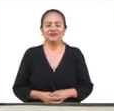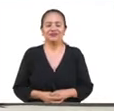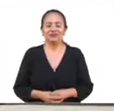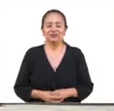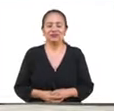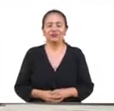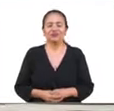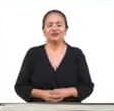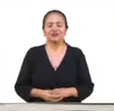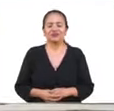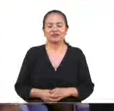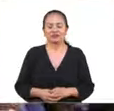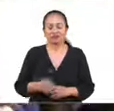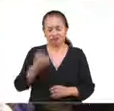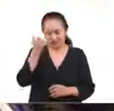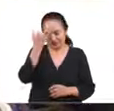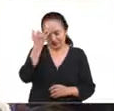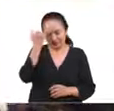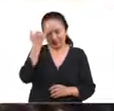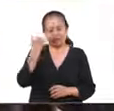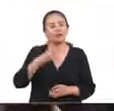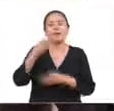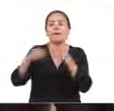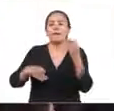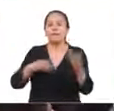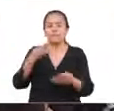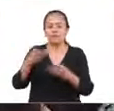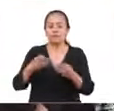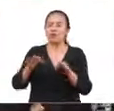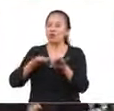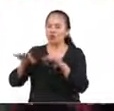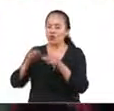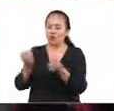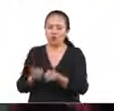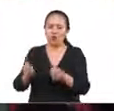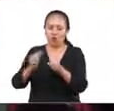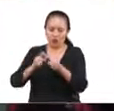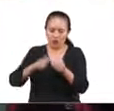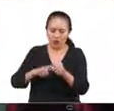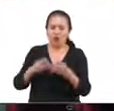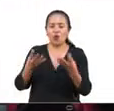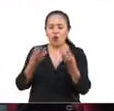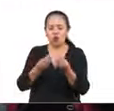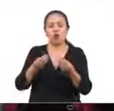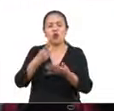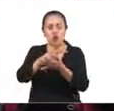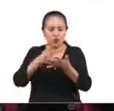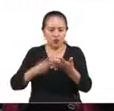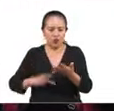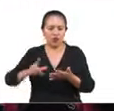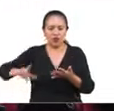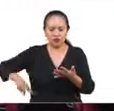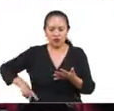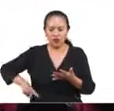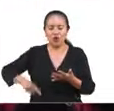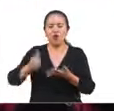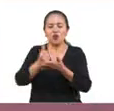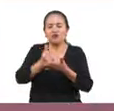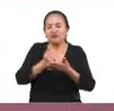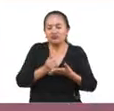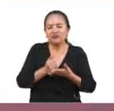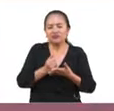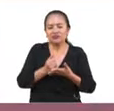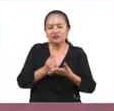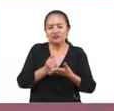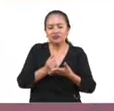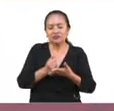Pues toda vez que mediante las acciones sociales de la doctora y los programas de gobierno nos ha ayudado a